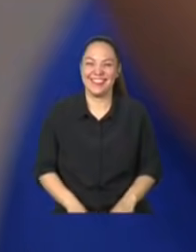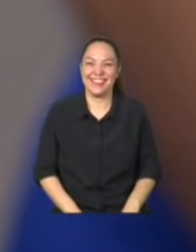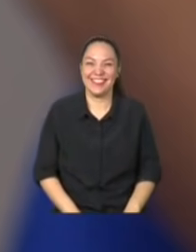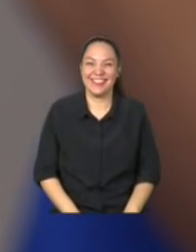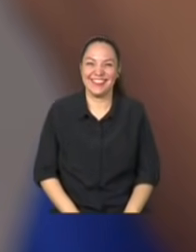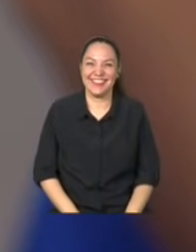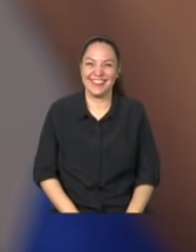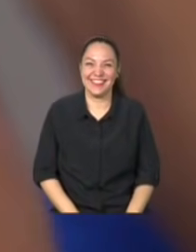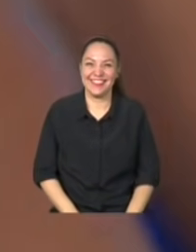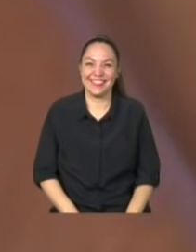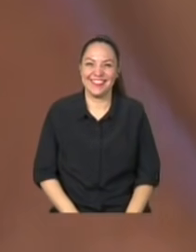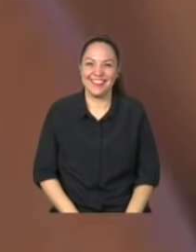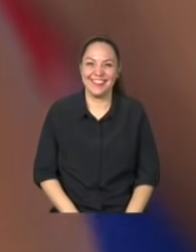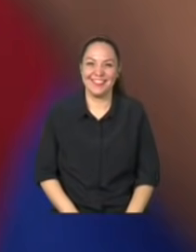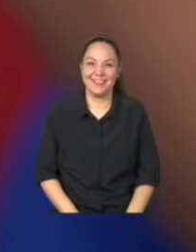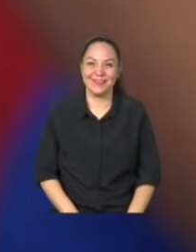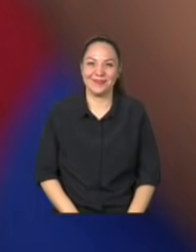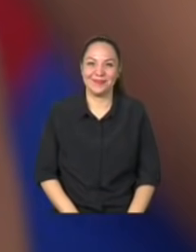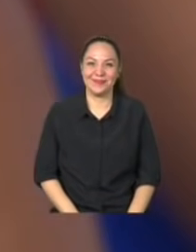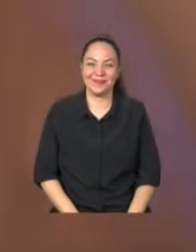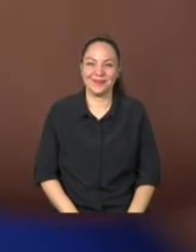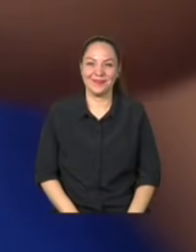Valenzuela.